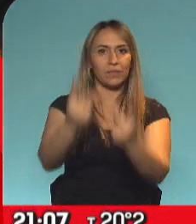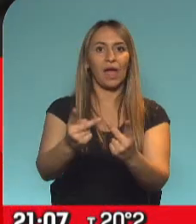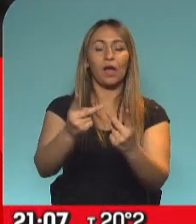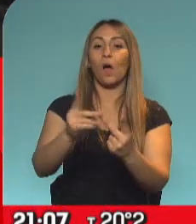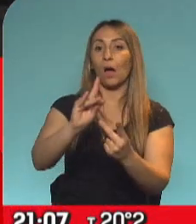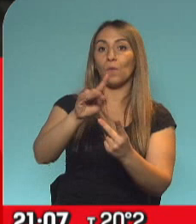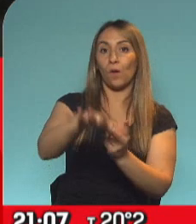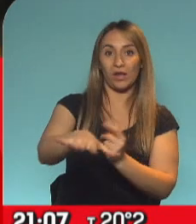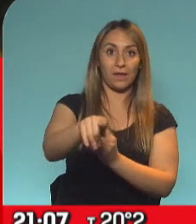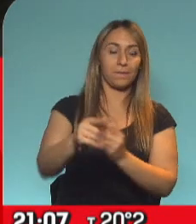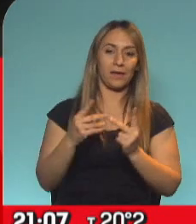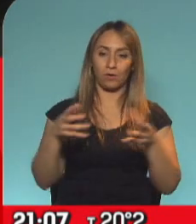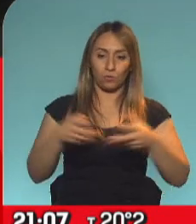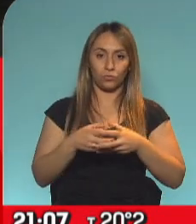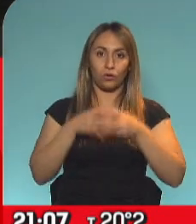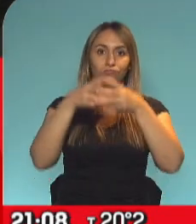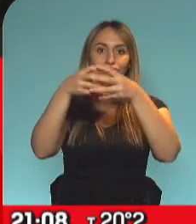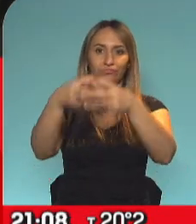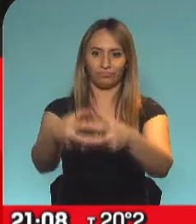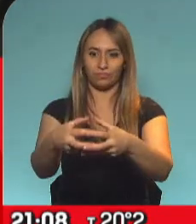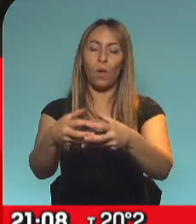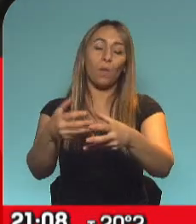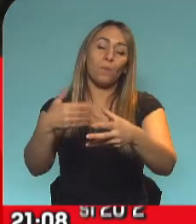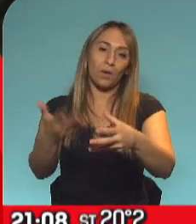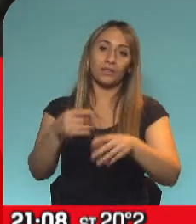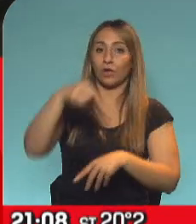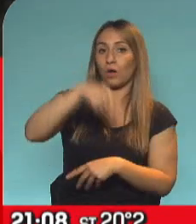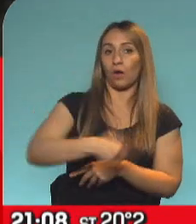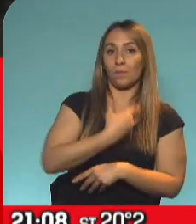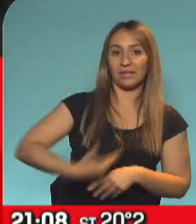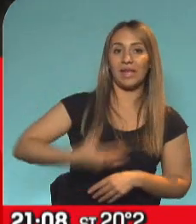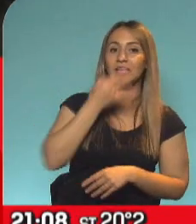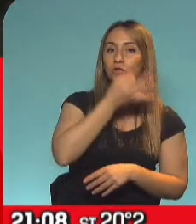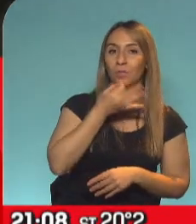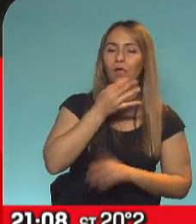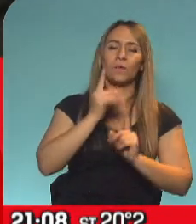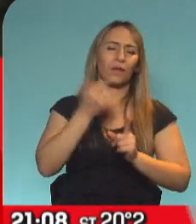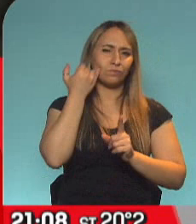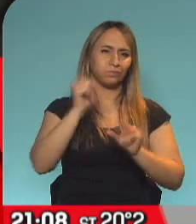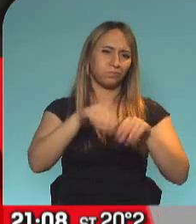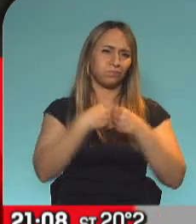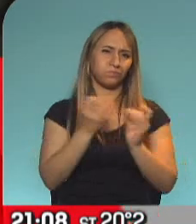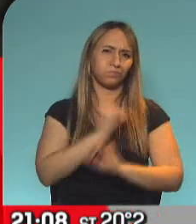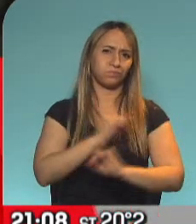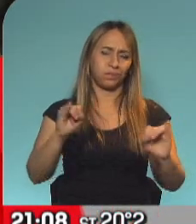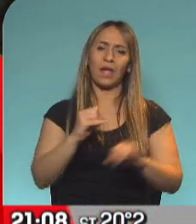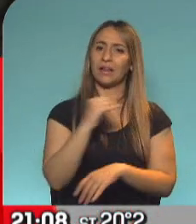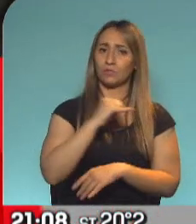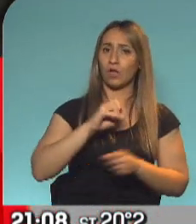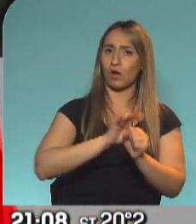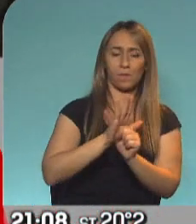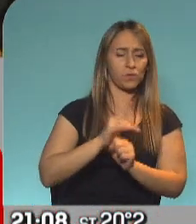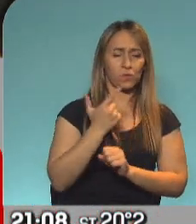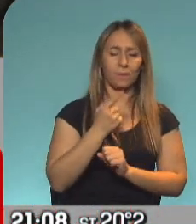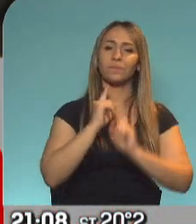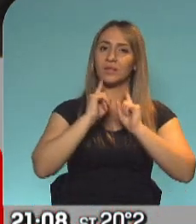bolivia por eso se le realizó el hisopado en el día de hoy sevilla se conoce el resultado que dio negativo va a